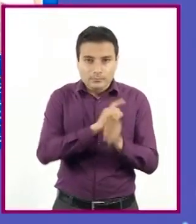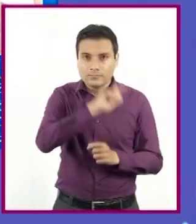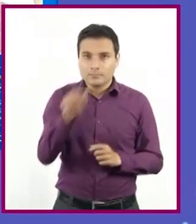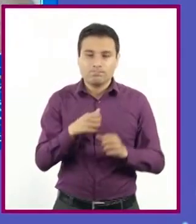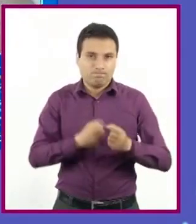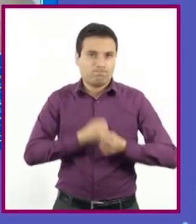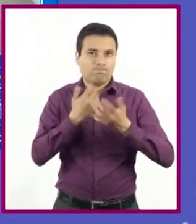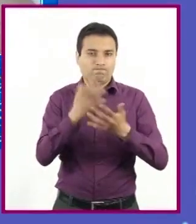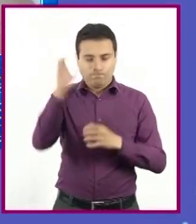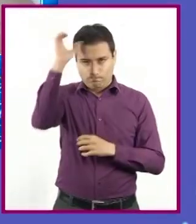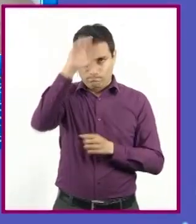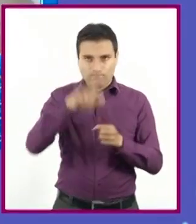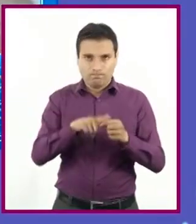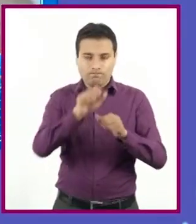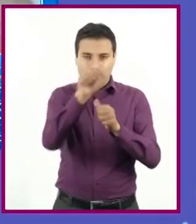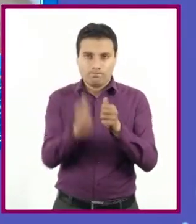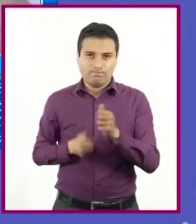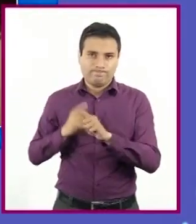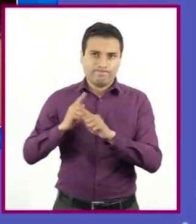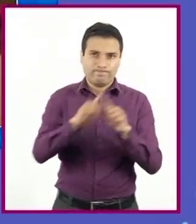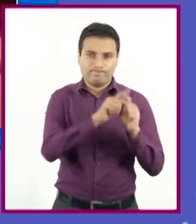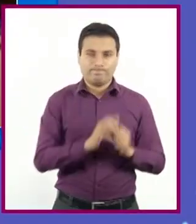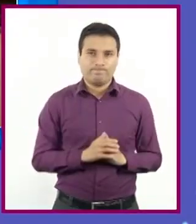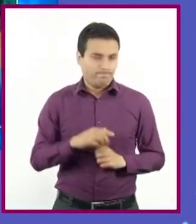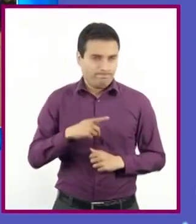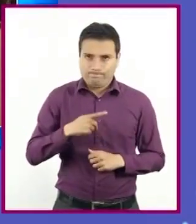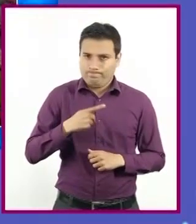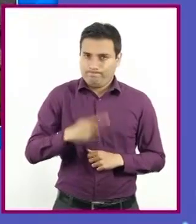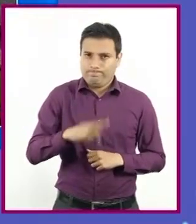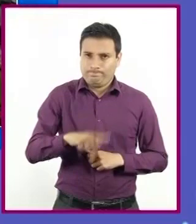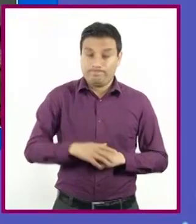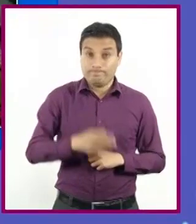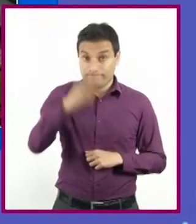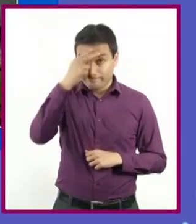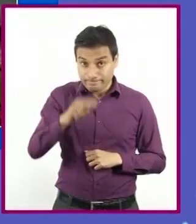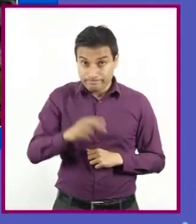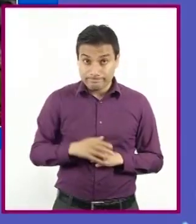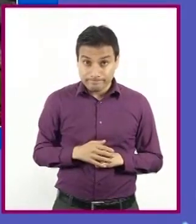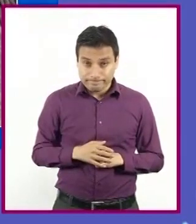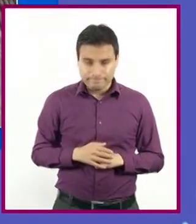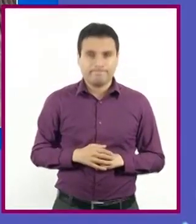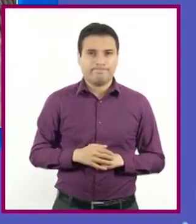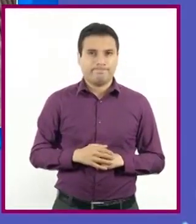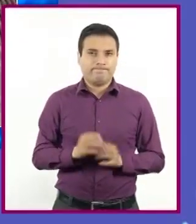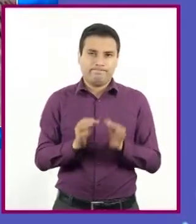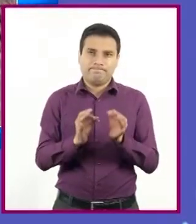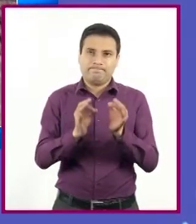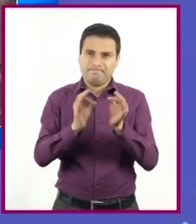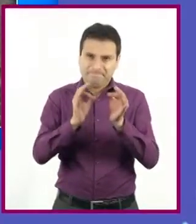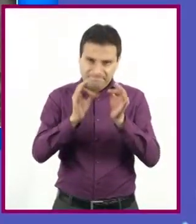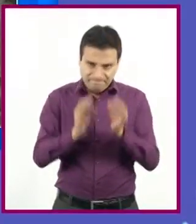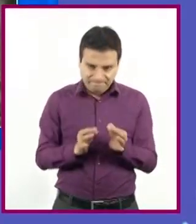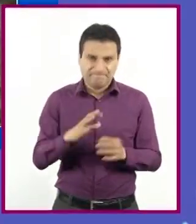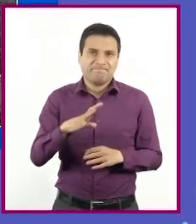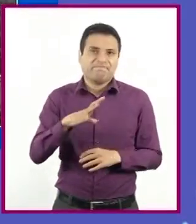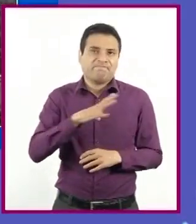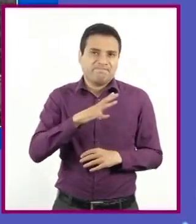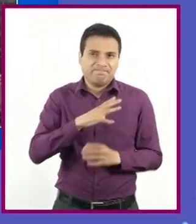cada comunidad, así como su patrimonio. Las personas de México son al mismo tiempo originarias de un pueblo,